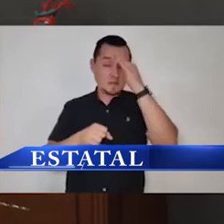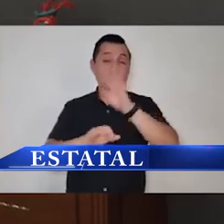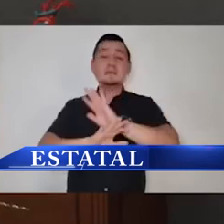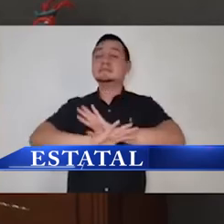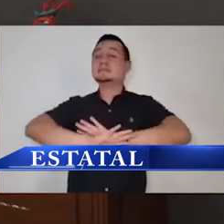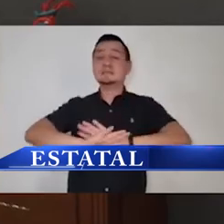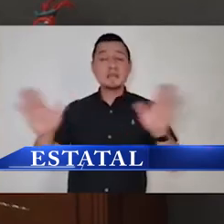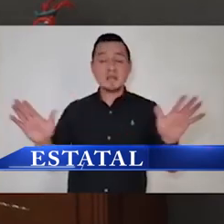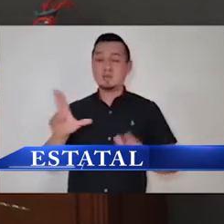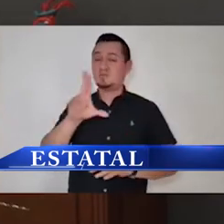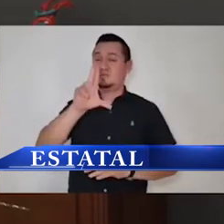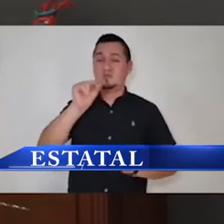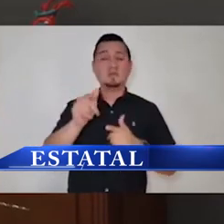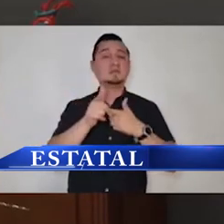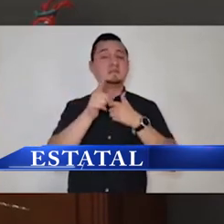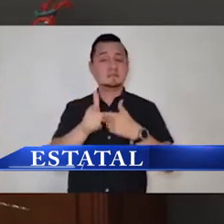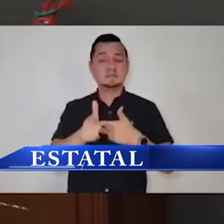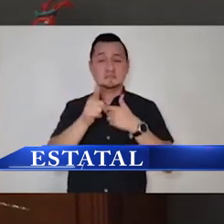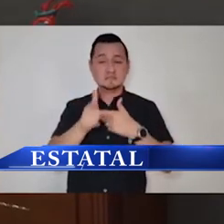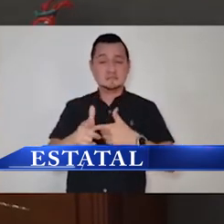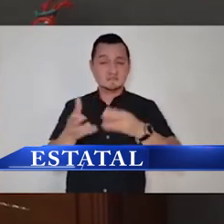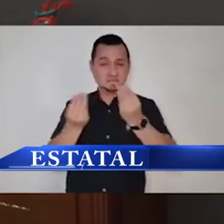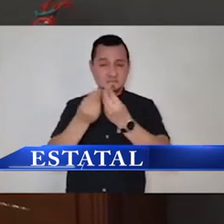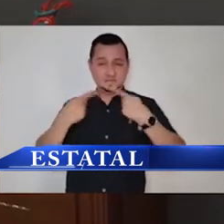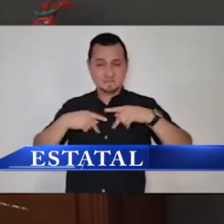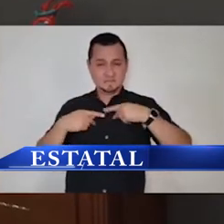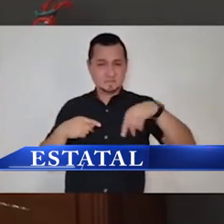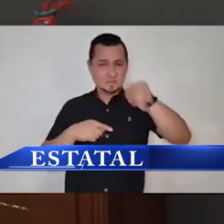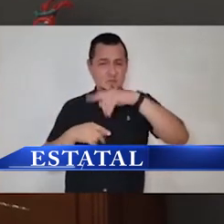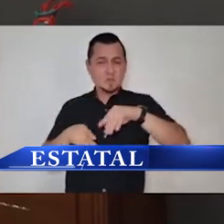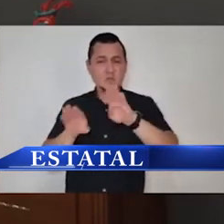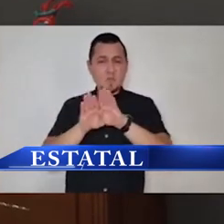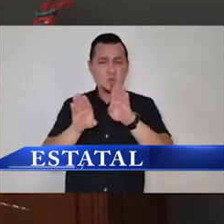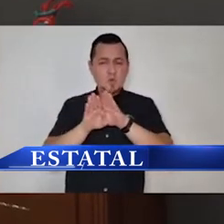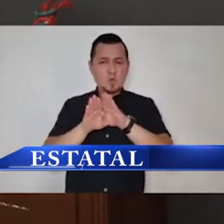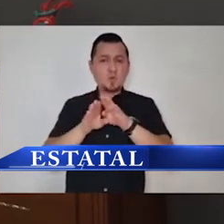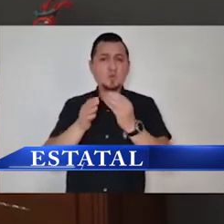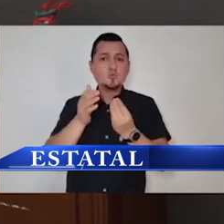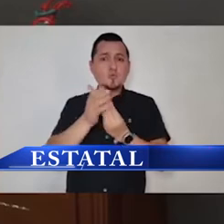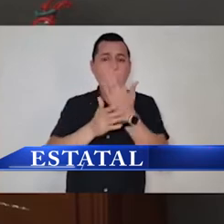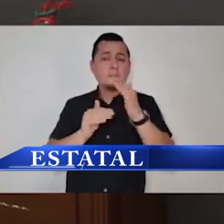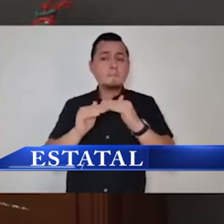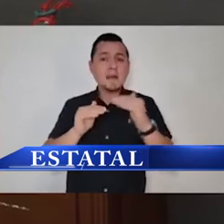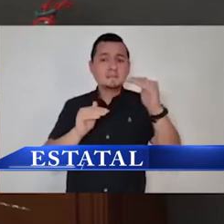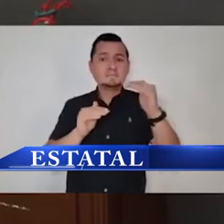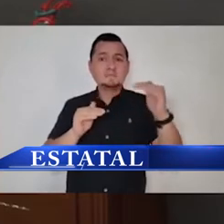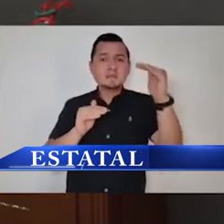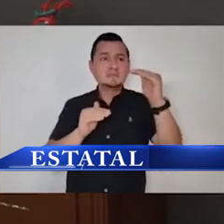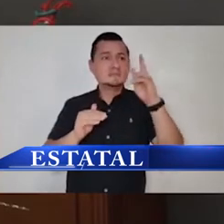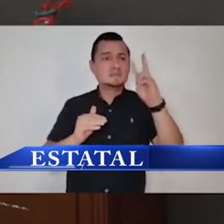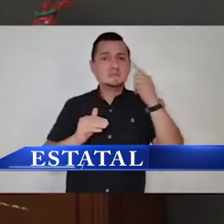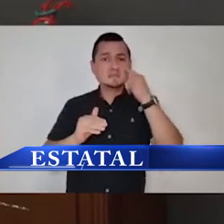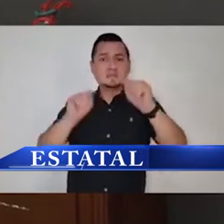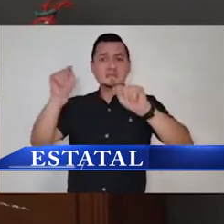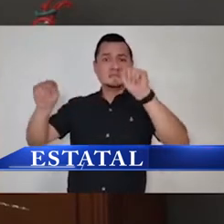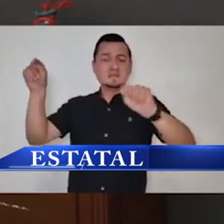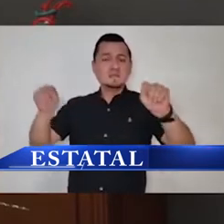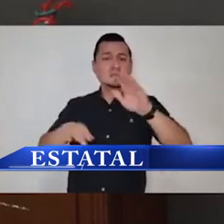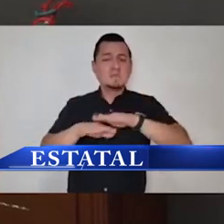Esta pandemia no ha terminado. En otras partes del mundo, inclusive, están teniendo un nuevo aumento de